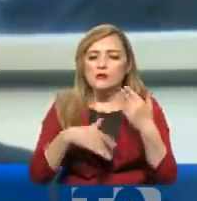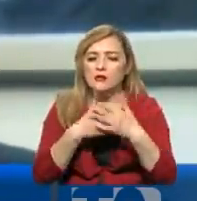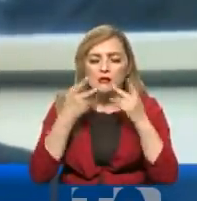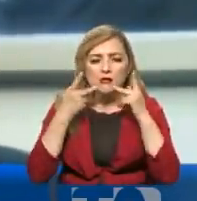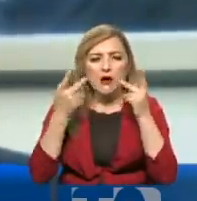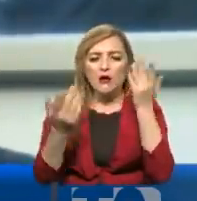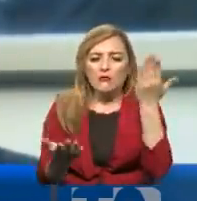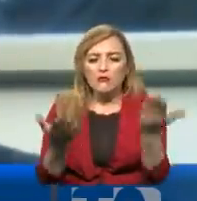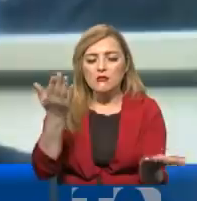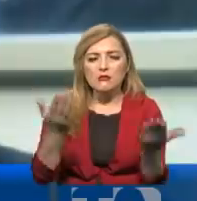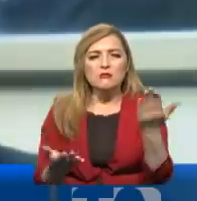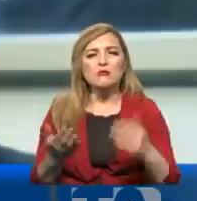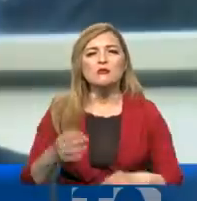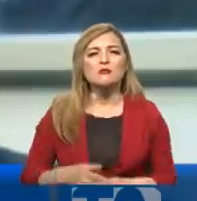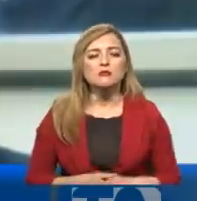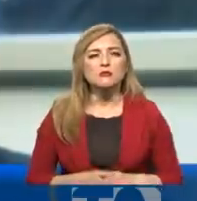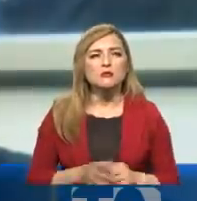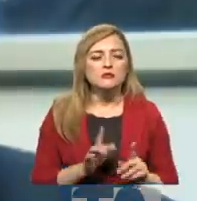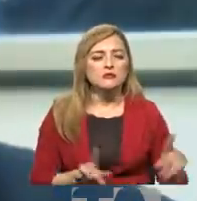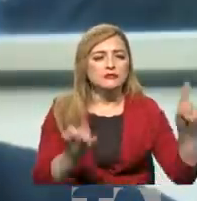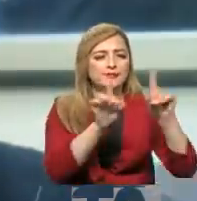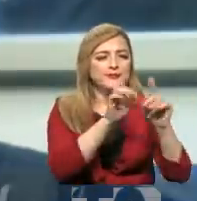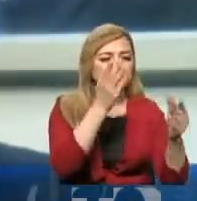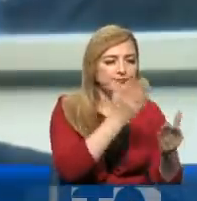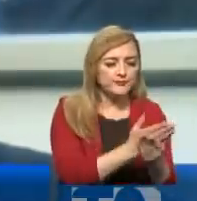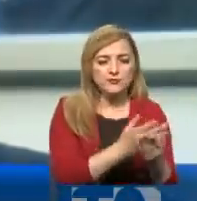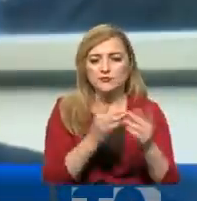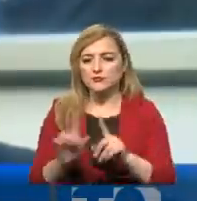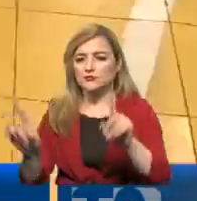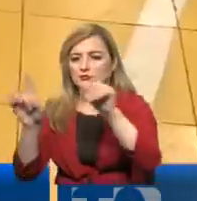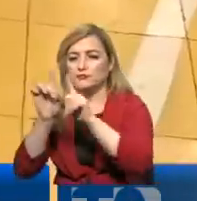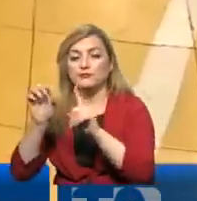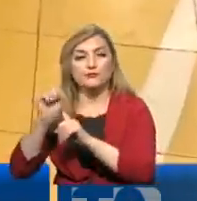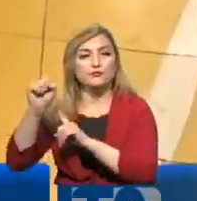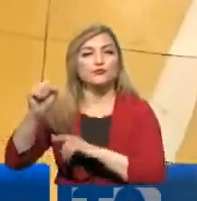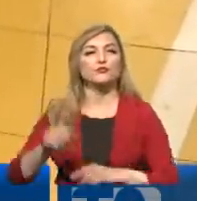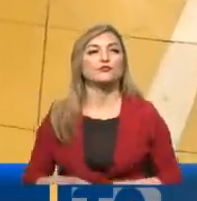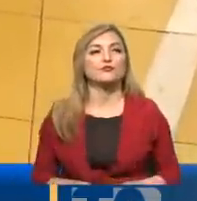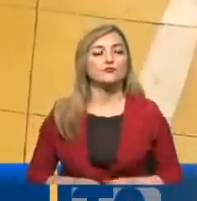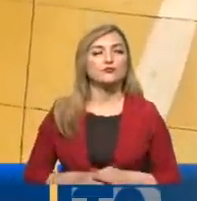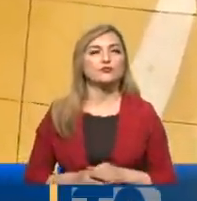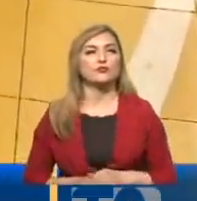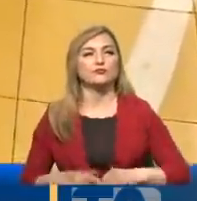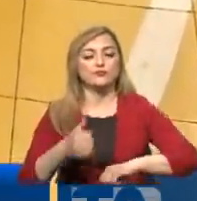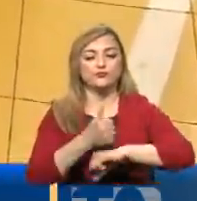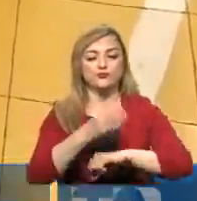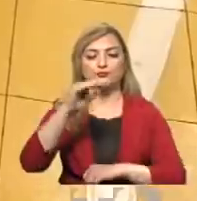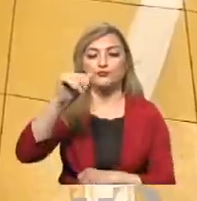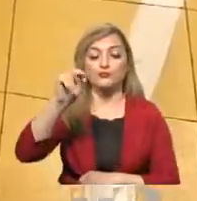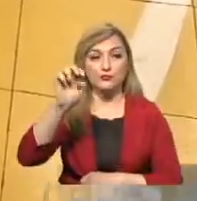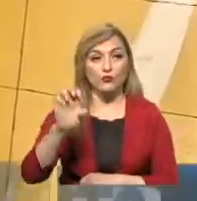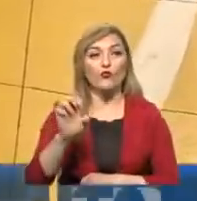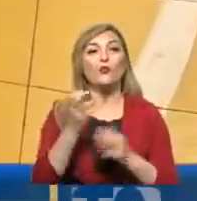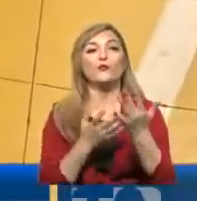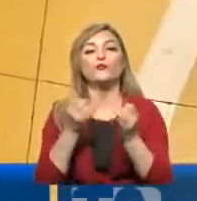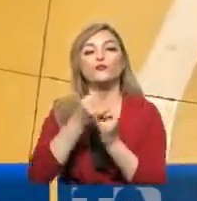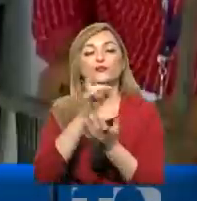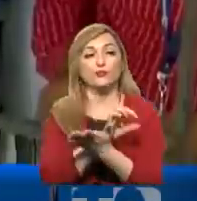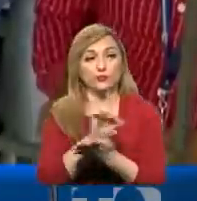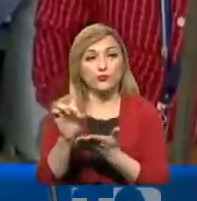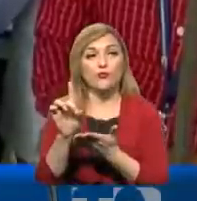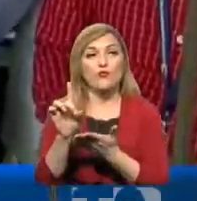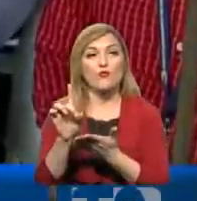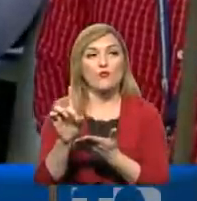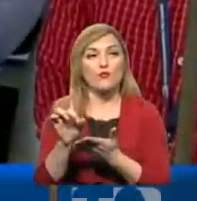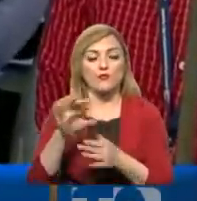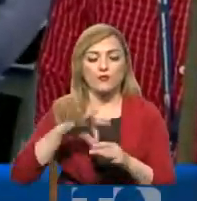Para comparar el dato que está en el acta con el dato que está en el sistema. Las autoridades del CNE han dicho que esperan este fin de semana